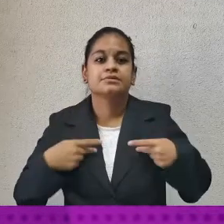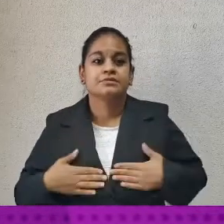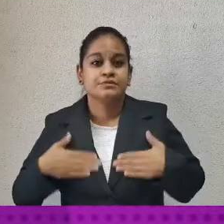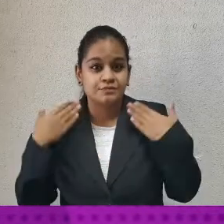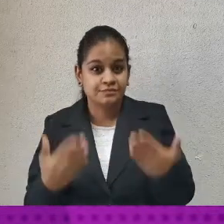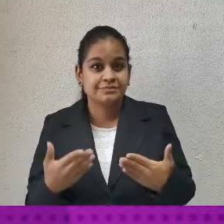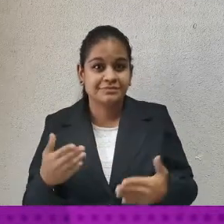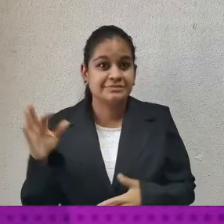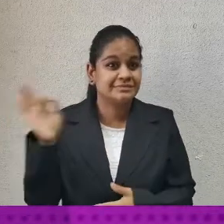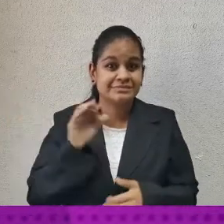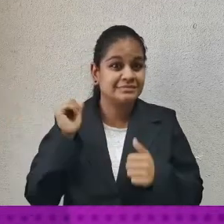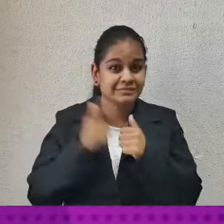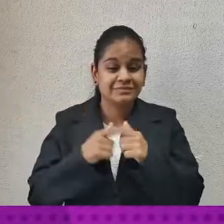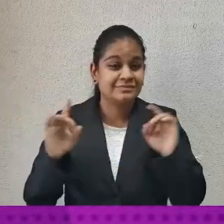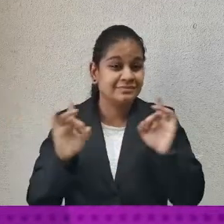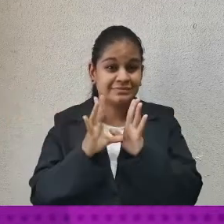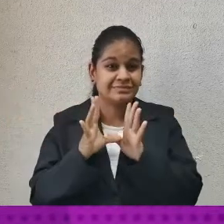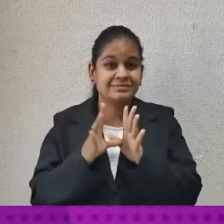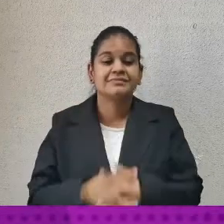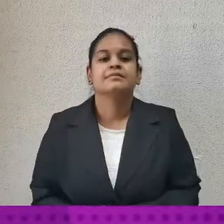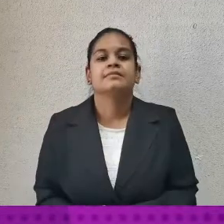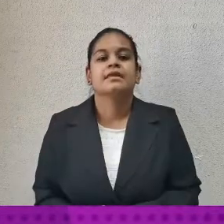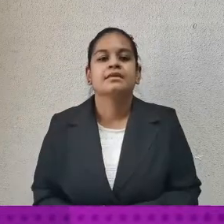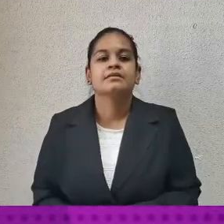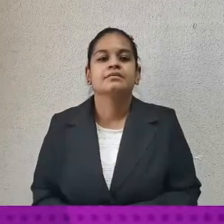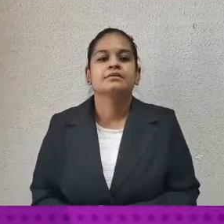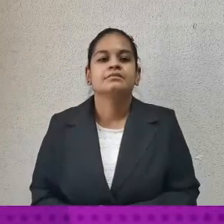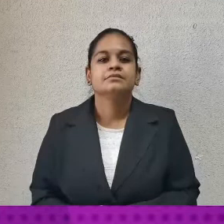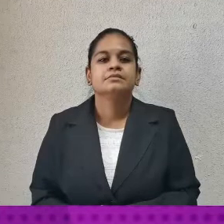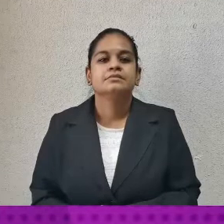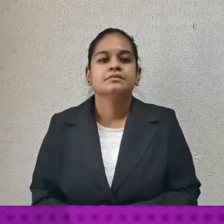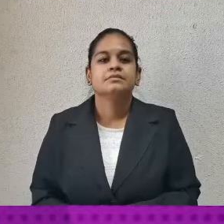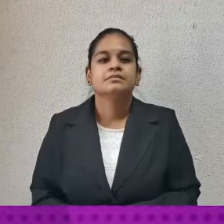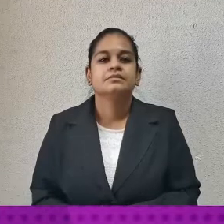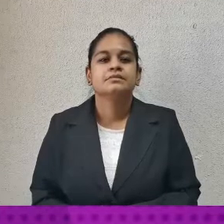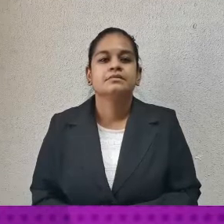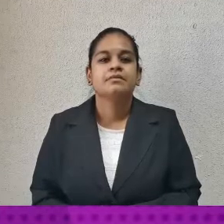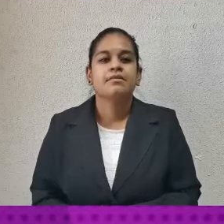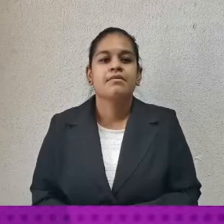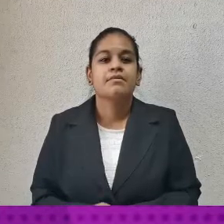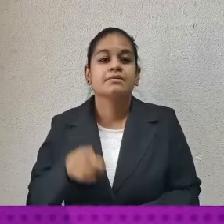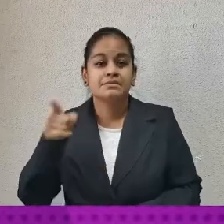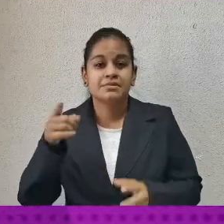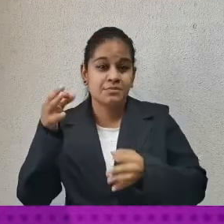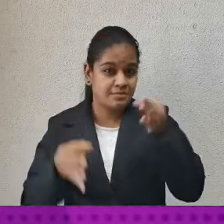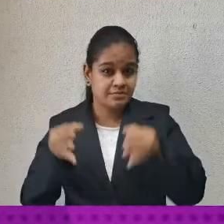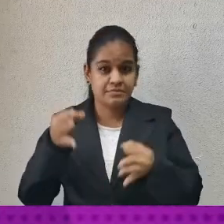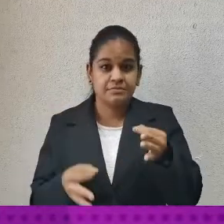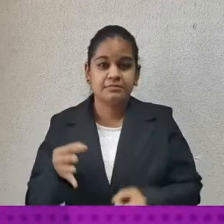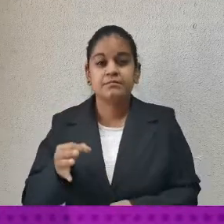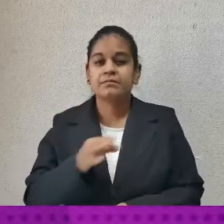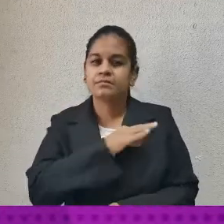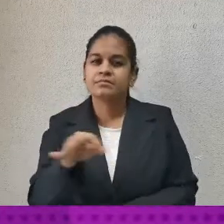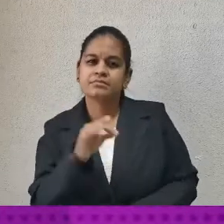confianza a la ciudadanía de que si hubiera habido cualquier situación de orden irregular, el órgano jurisdiccional, Tribunal